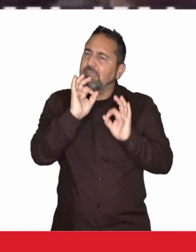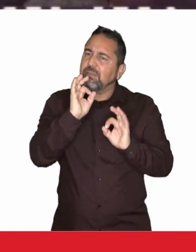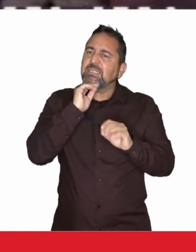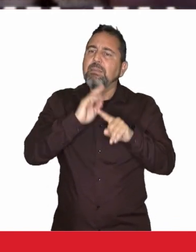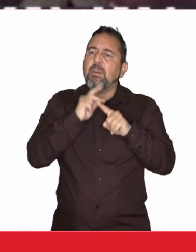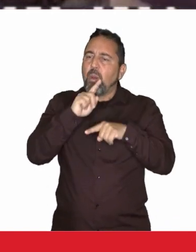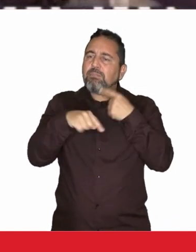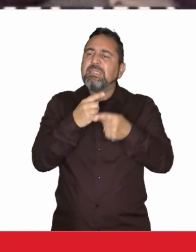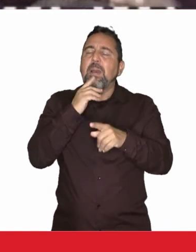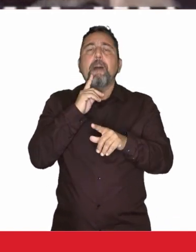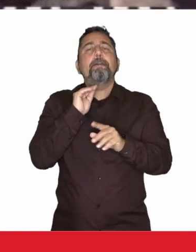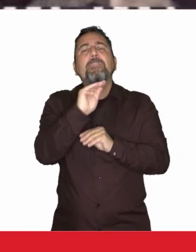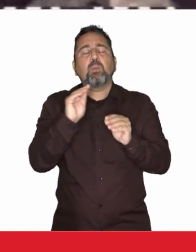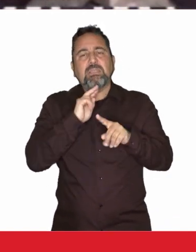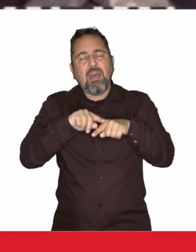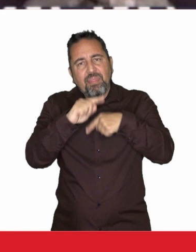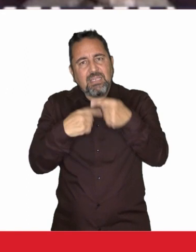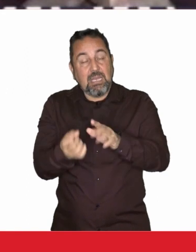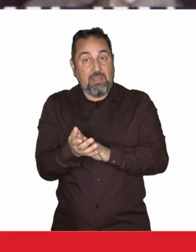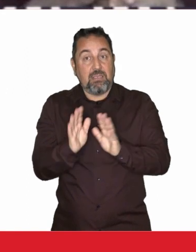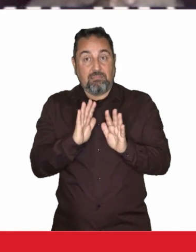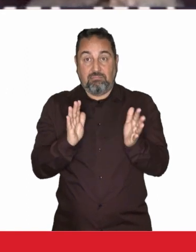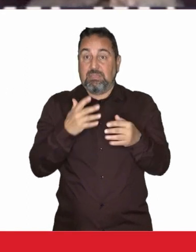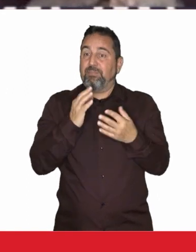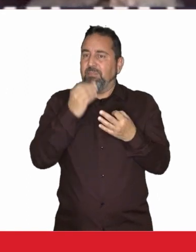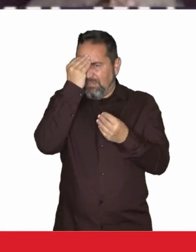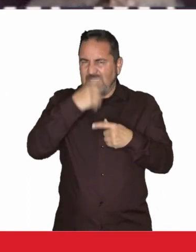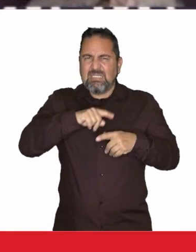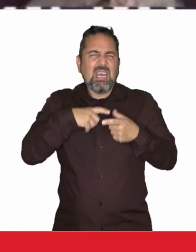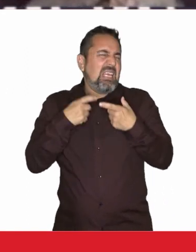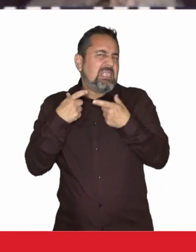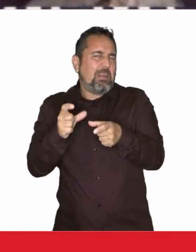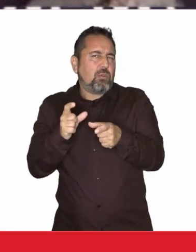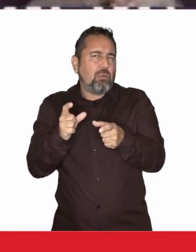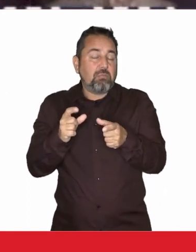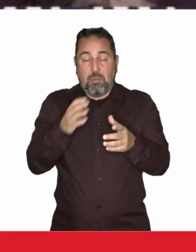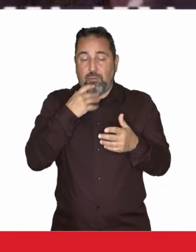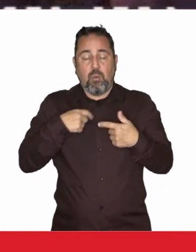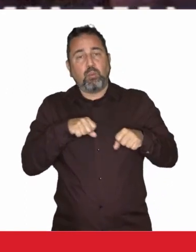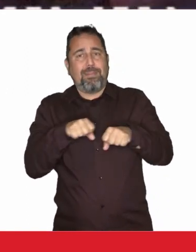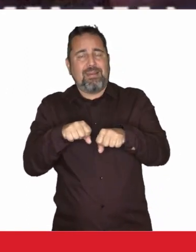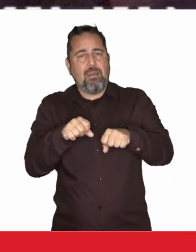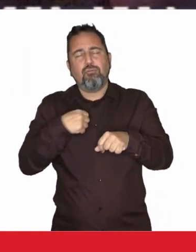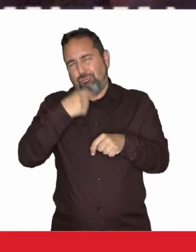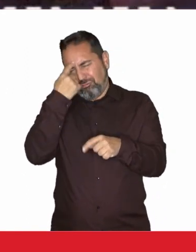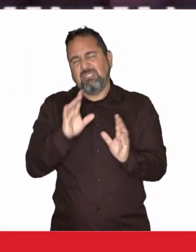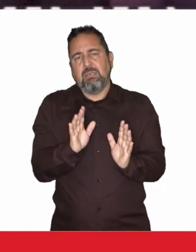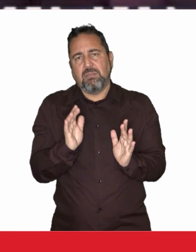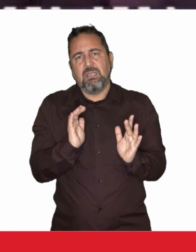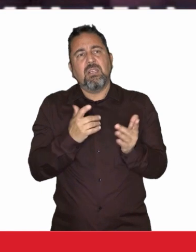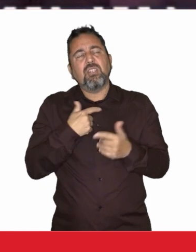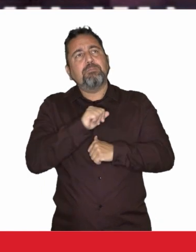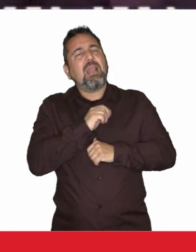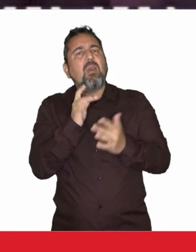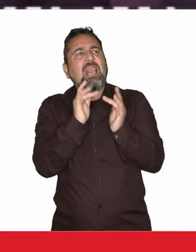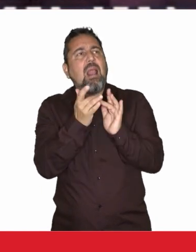idea, las preguntas desencadenantes. ¿Qué tipo de relación esperan los diferentes segmentos de mercado? O sea, yo cuando voy al supermercado ya sé qué tipo